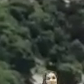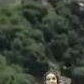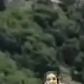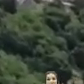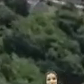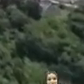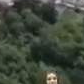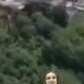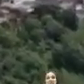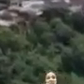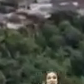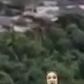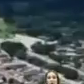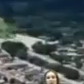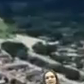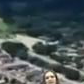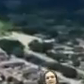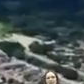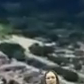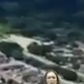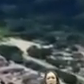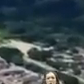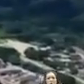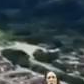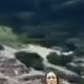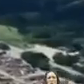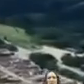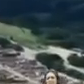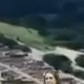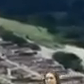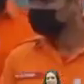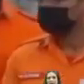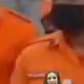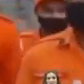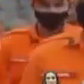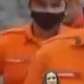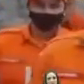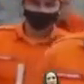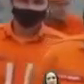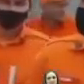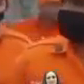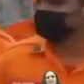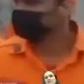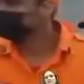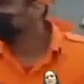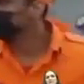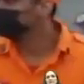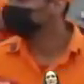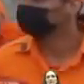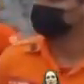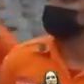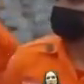a 5.600 personas que tuvieron que ser desalojadas de sus hogares.